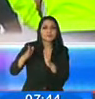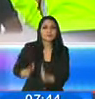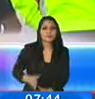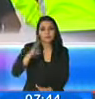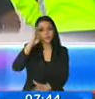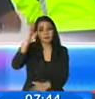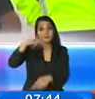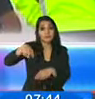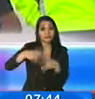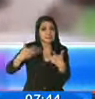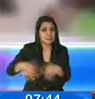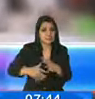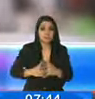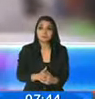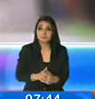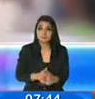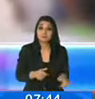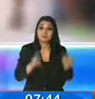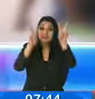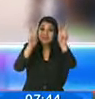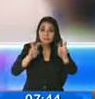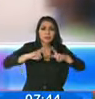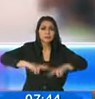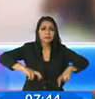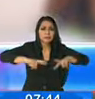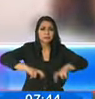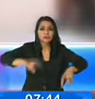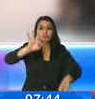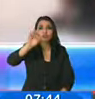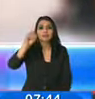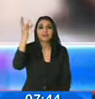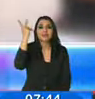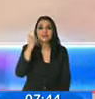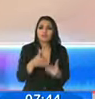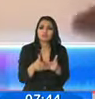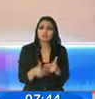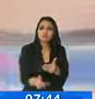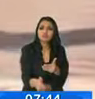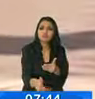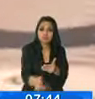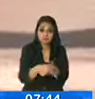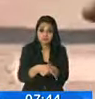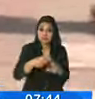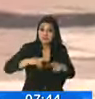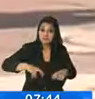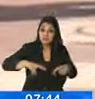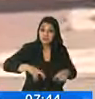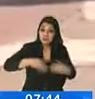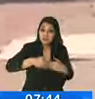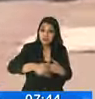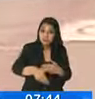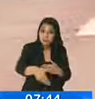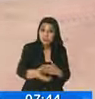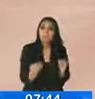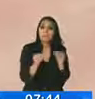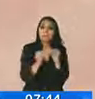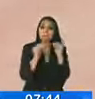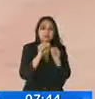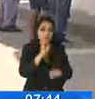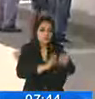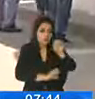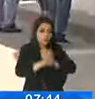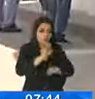Policía Nacional. Este caso será investigado 90 días más y durante aquellas semanas se realizarán nuevas valoraciones